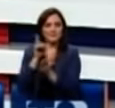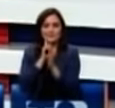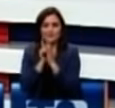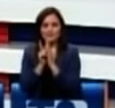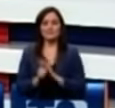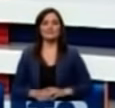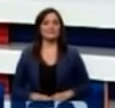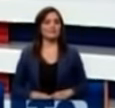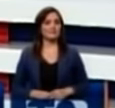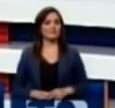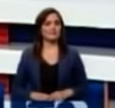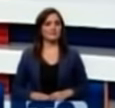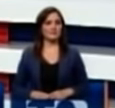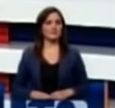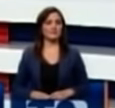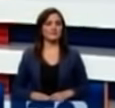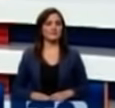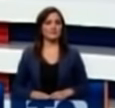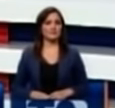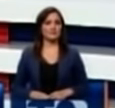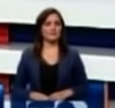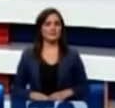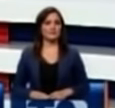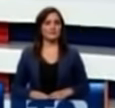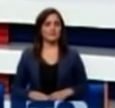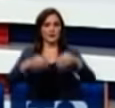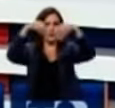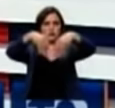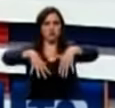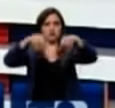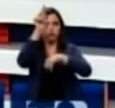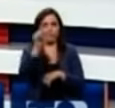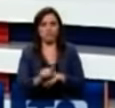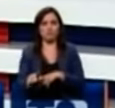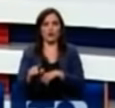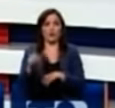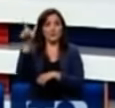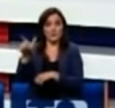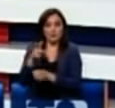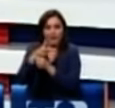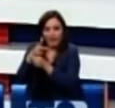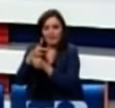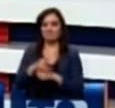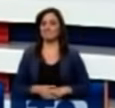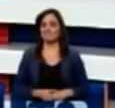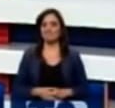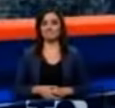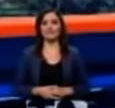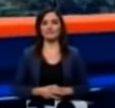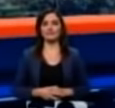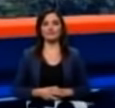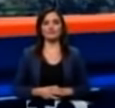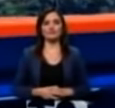a nuestro segmento de primera mano. Además, una impresionante tormenta eléctrica que fue captada en video por uno de nuestros televidentes. Veamos.